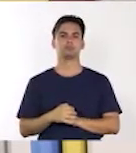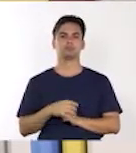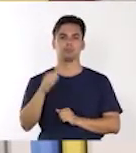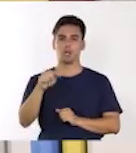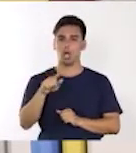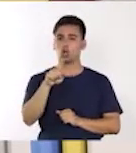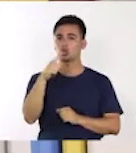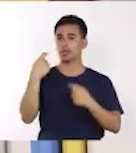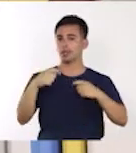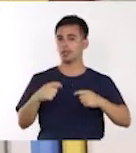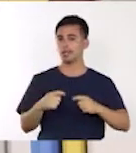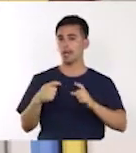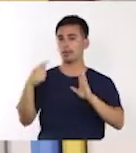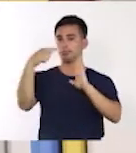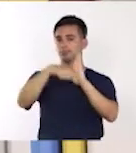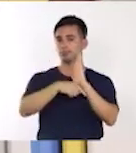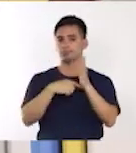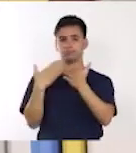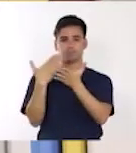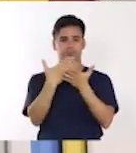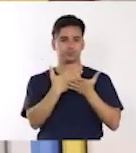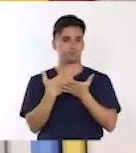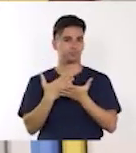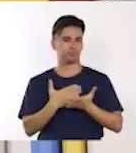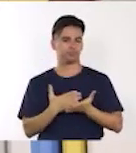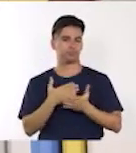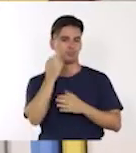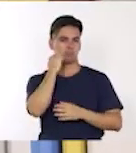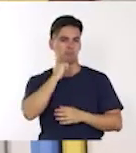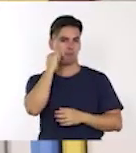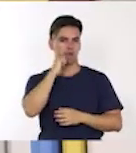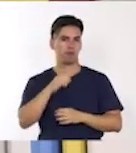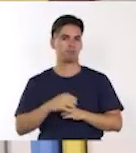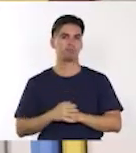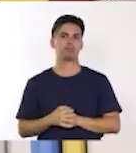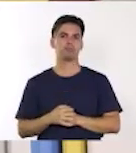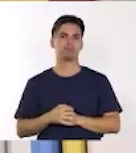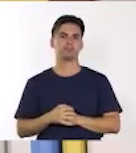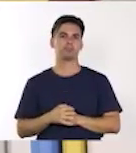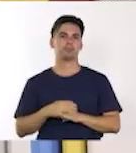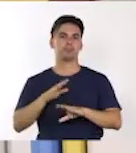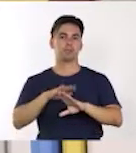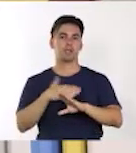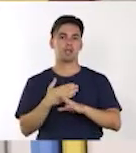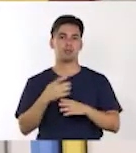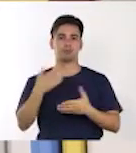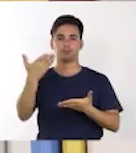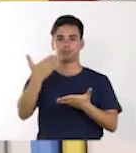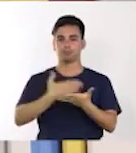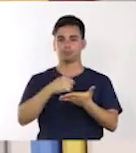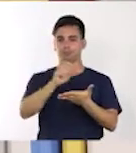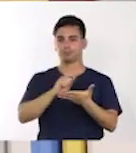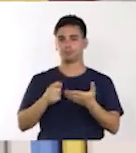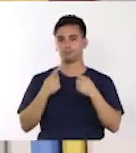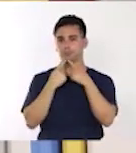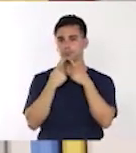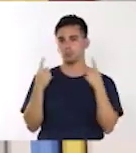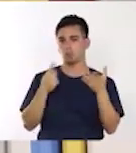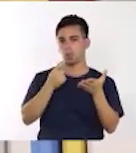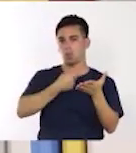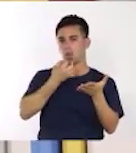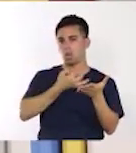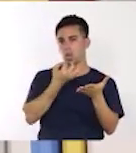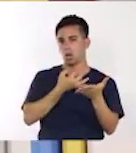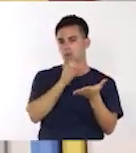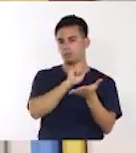Solo que ahora deberán profundizar un poco más sobre ellos para poder realizar un seminario